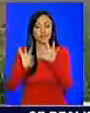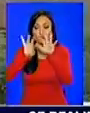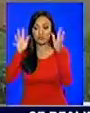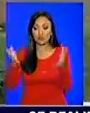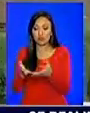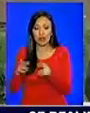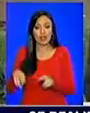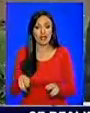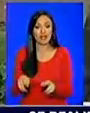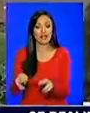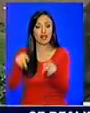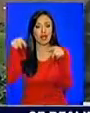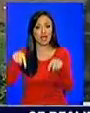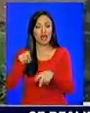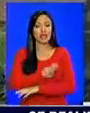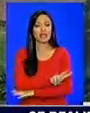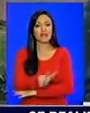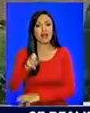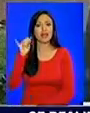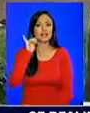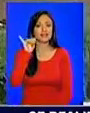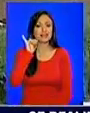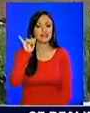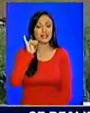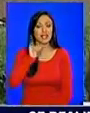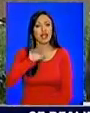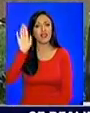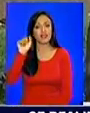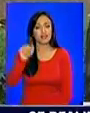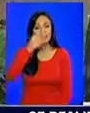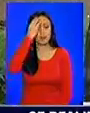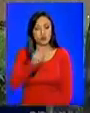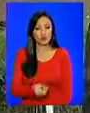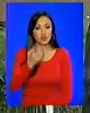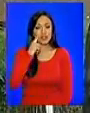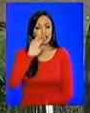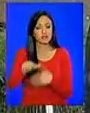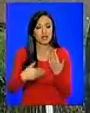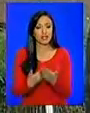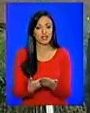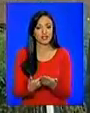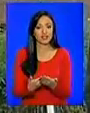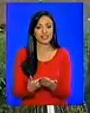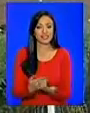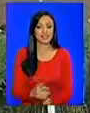Pedro acá en el sector del Valle de los Chillos. Nos despedimos con esta información. Un muy buen día para todos.